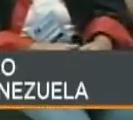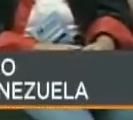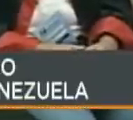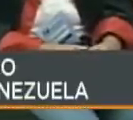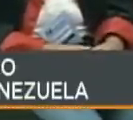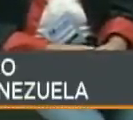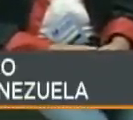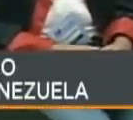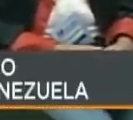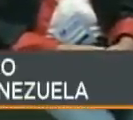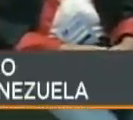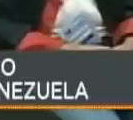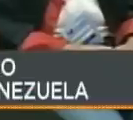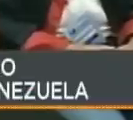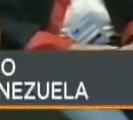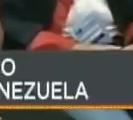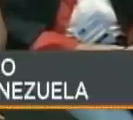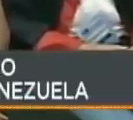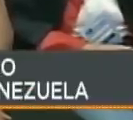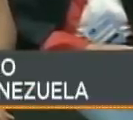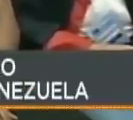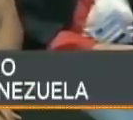Les cayó mal el almuerzo.